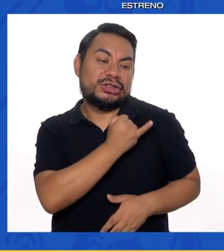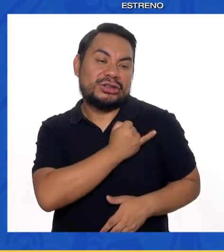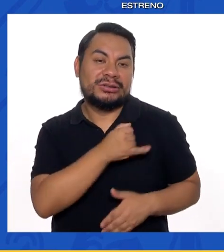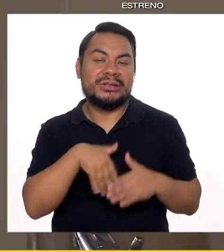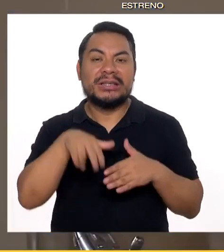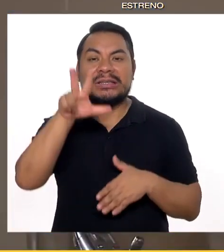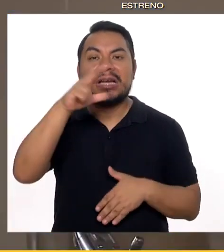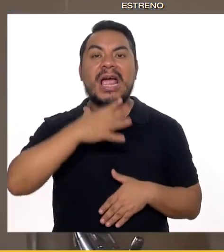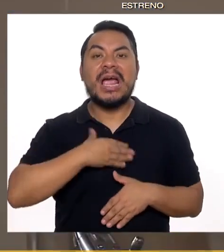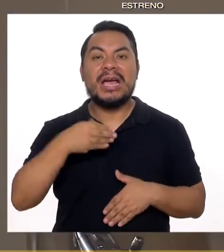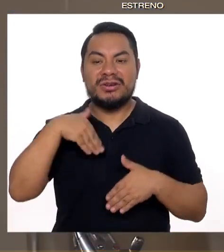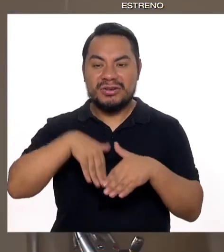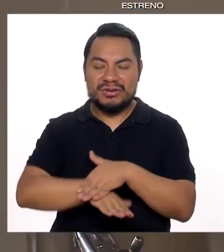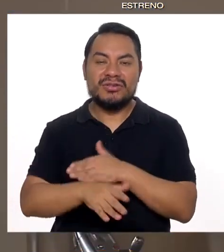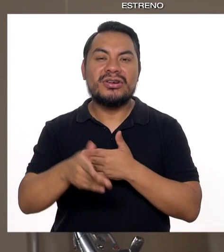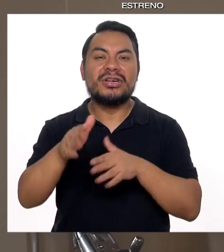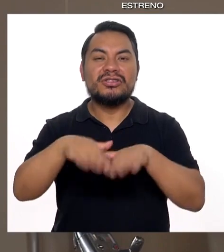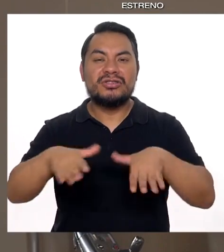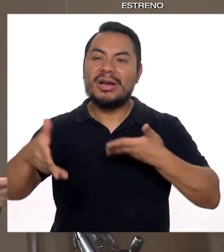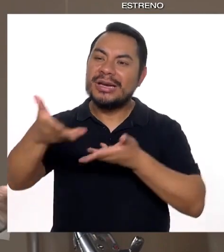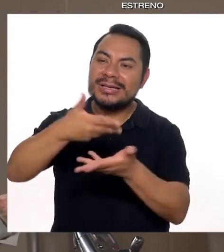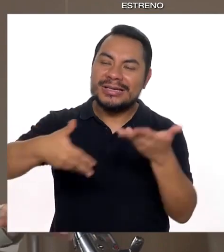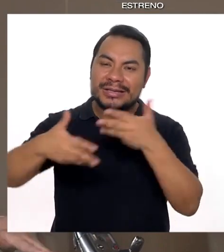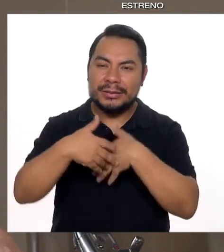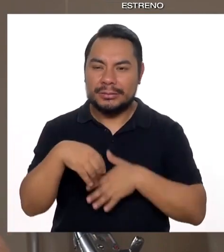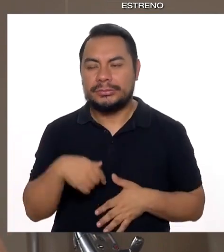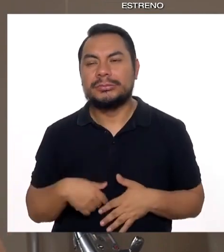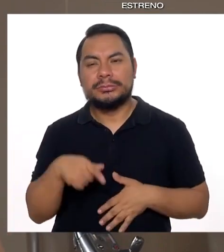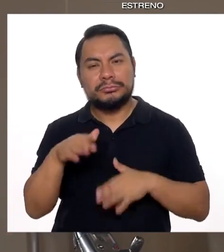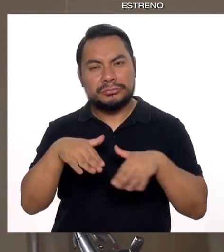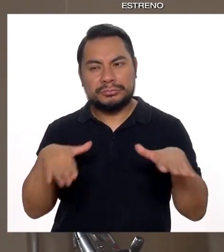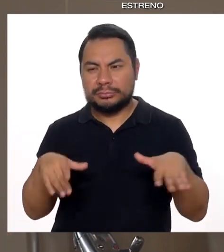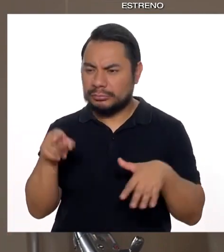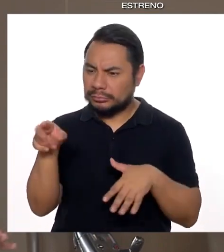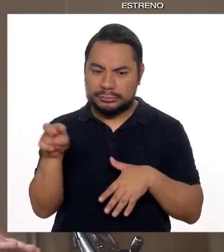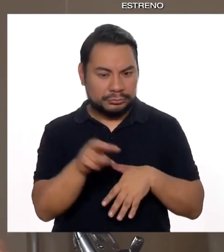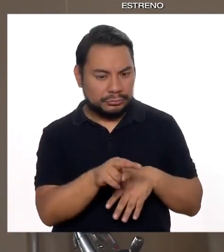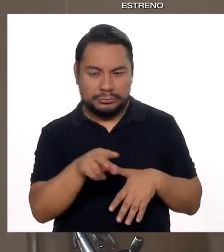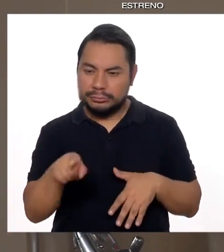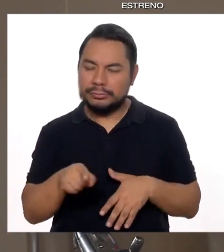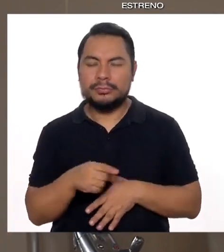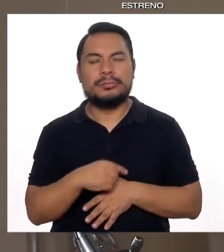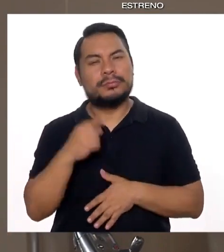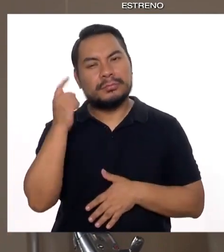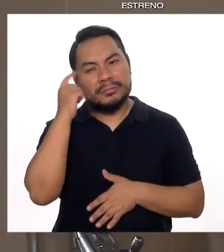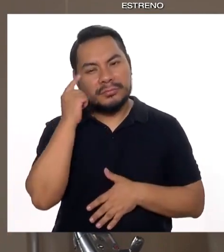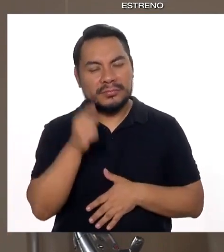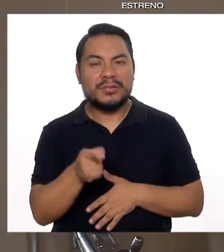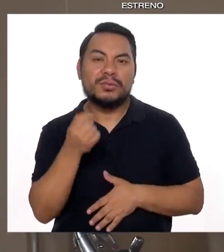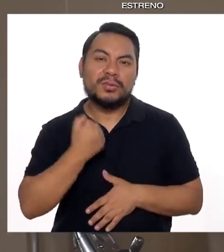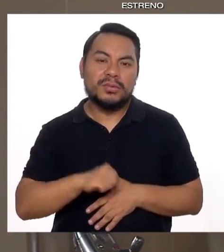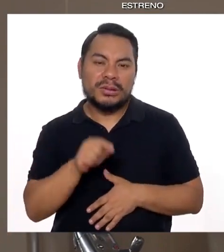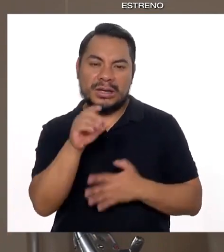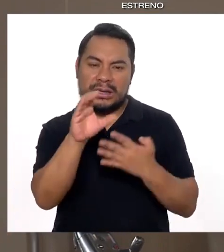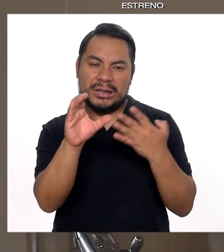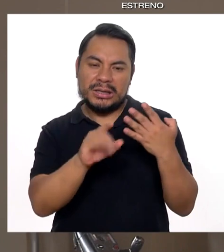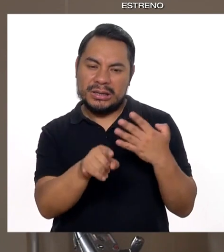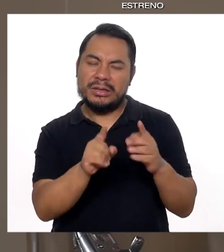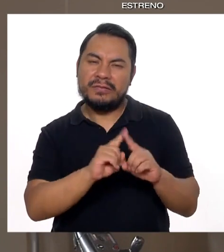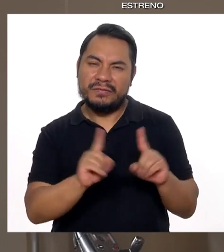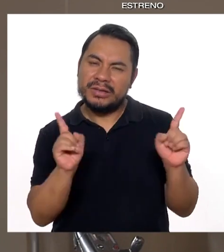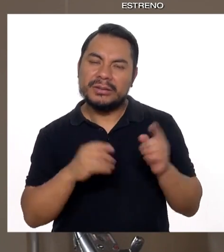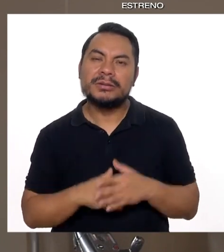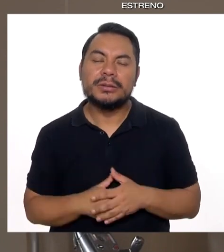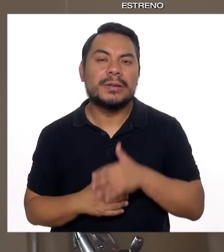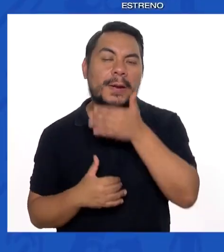3 añitos, y cuando lo enfrentan o digamos o lo comparan con otros niños de su edad, y es cuando pueden darse cuenta de que hay algunas